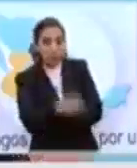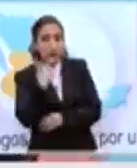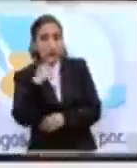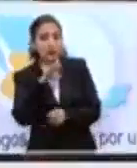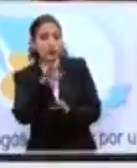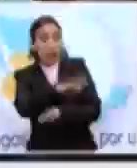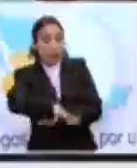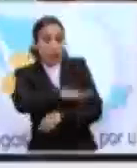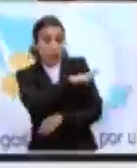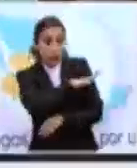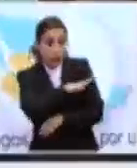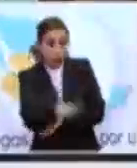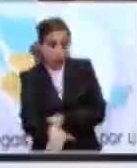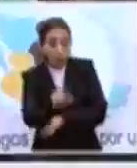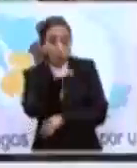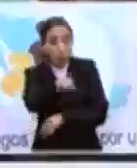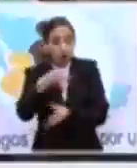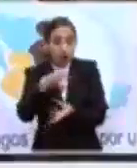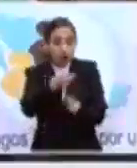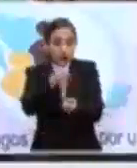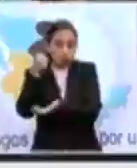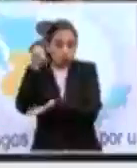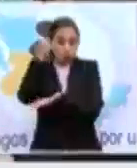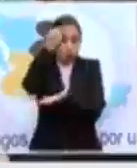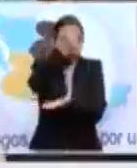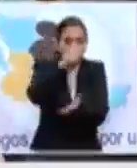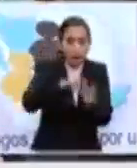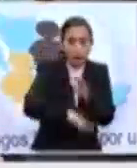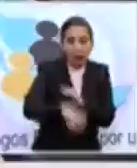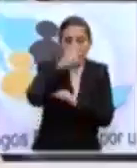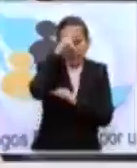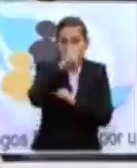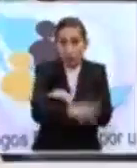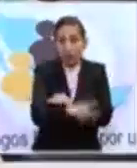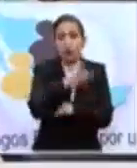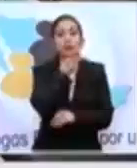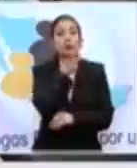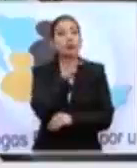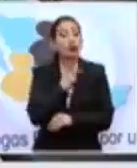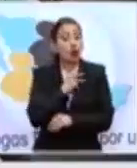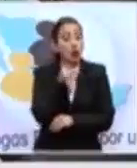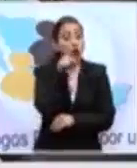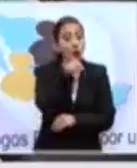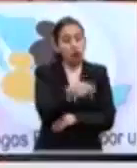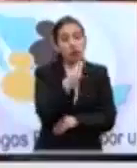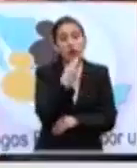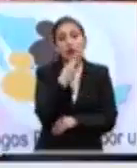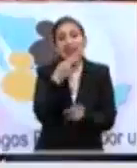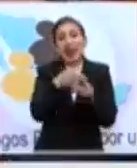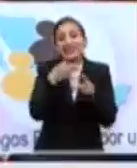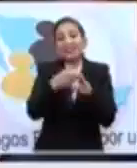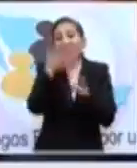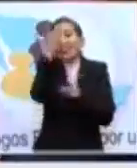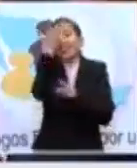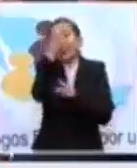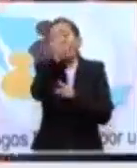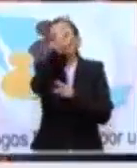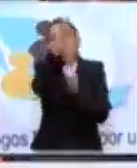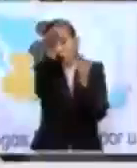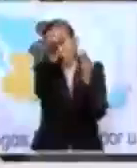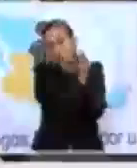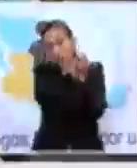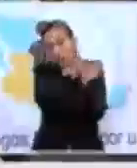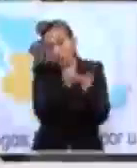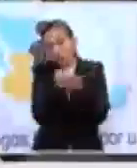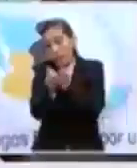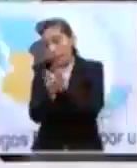rendimiento generado por las inversiones del Fondo Mexicano del Petróleo se utilizará hasta el 10% para